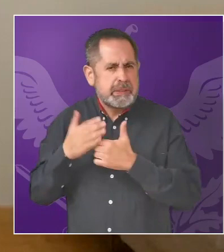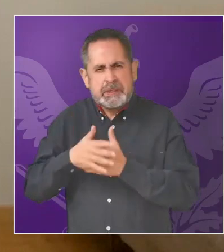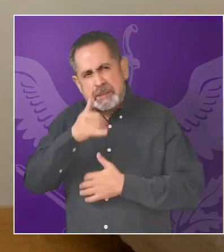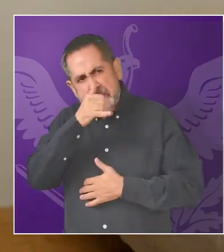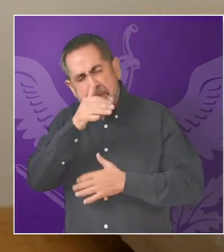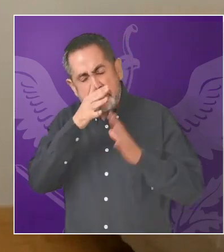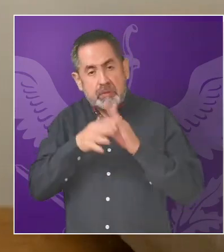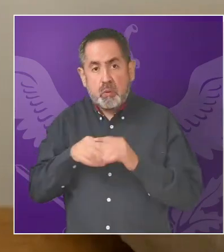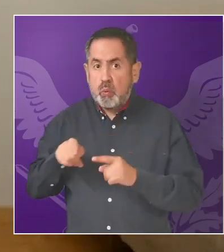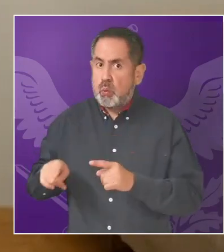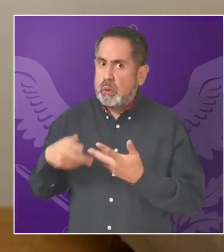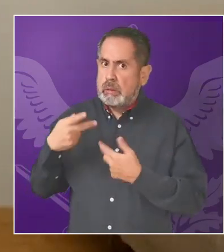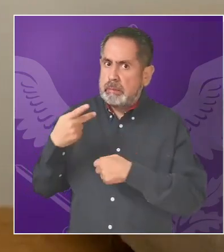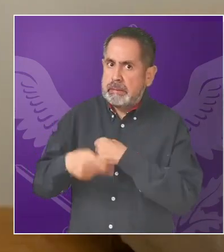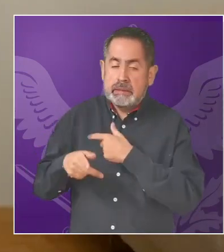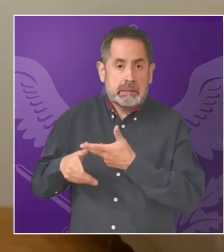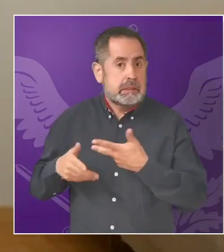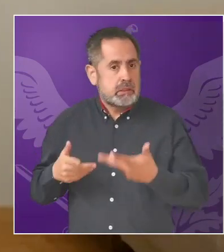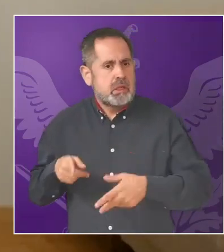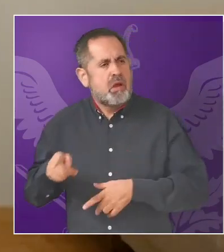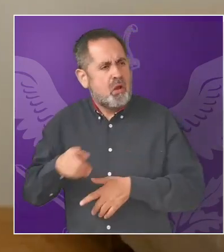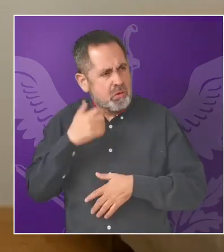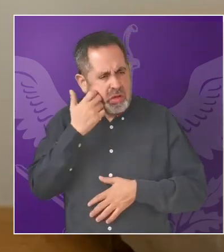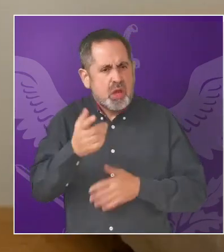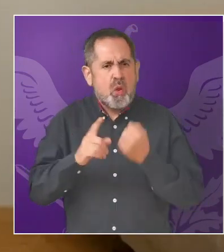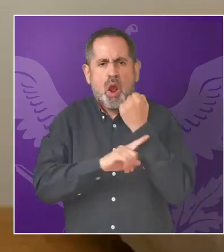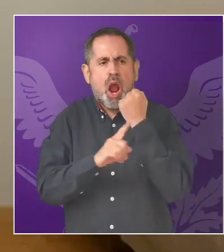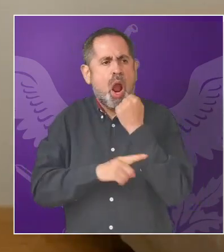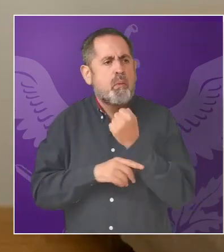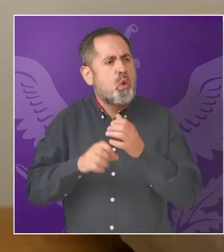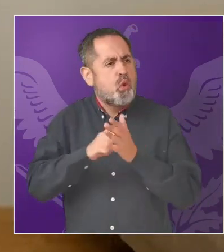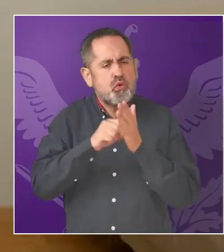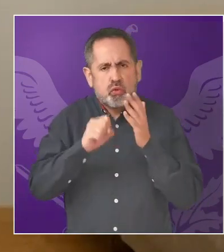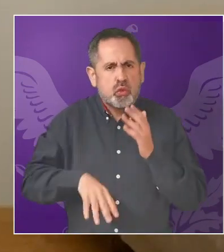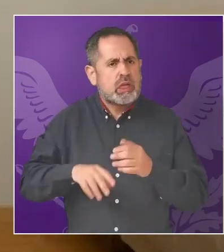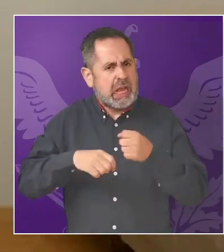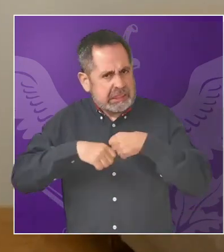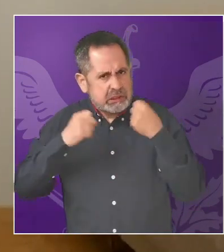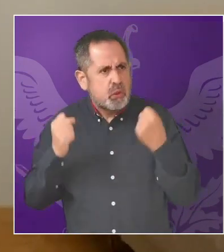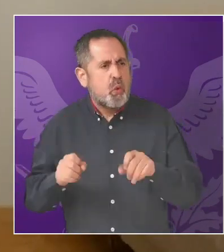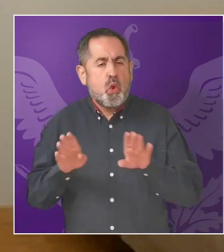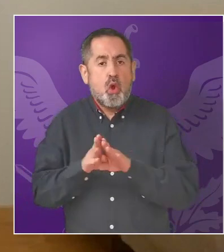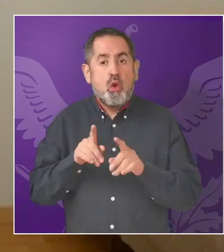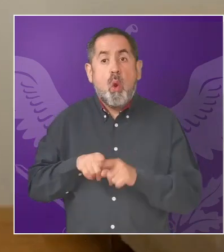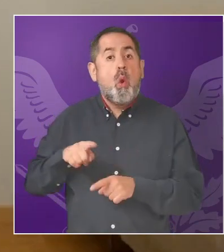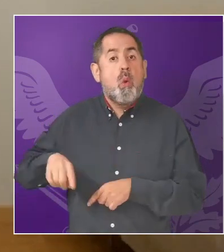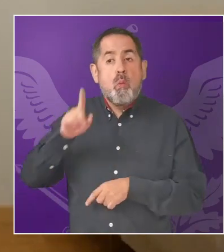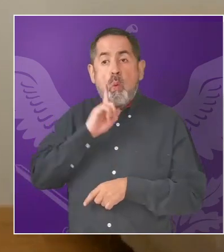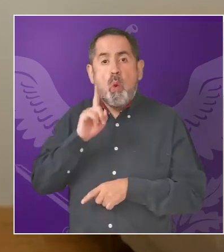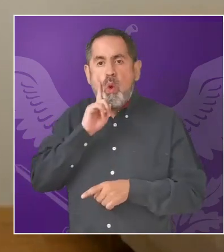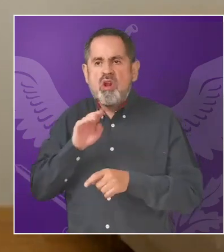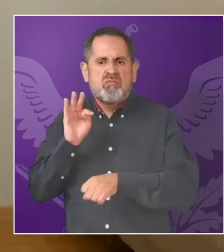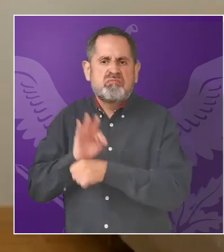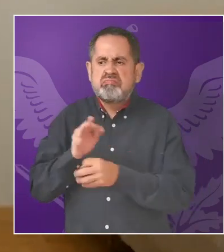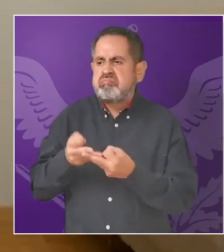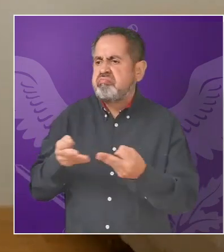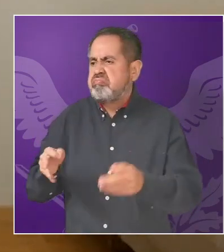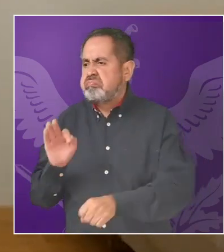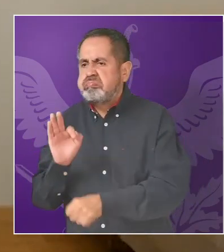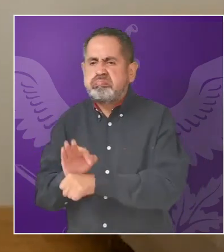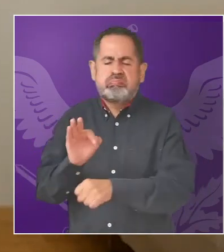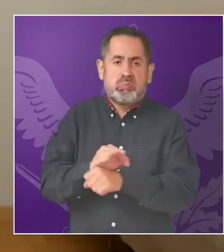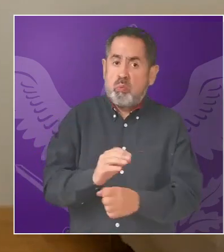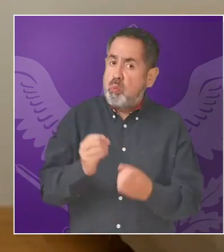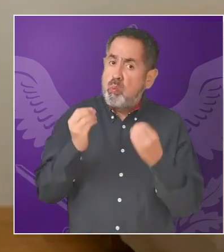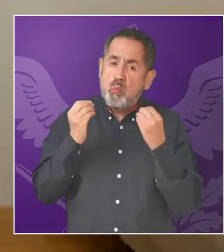el acceso al aborto legal y seguro, hasta mujeres que defienden los territorios, el medio ambiente y muchas